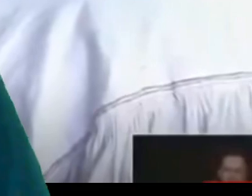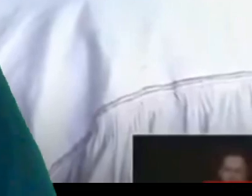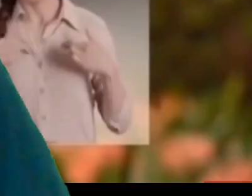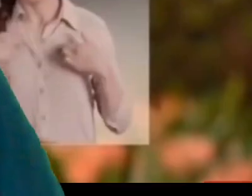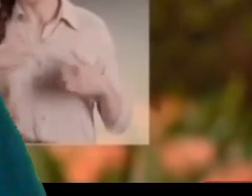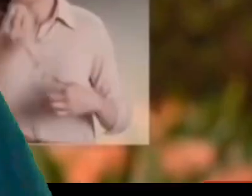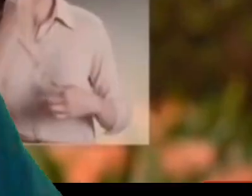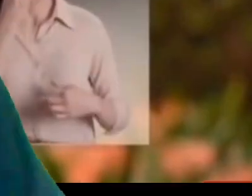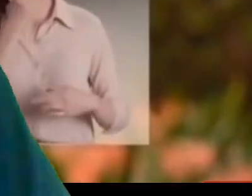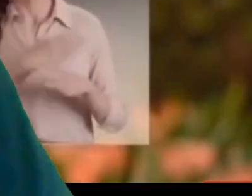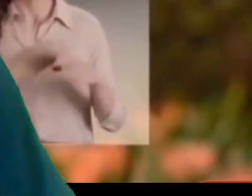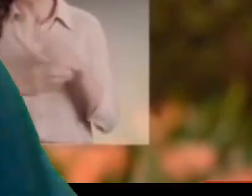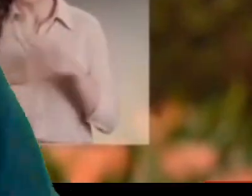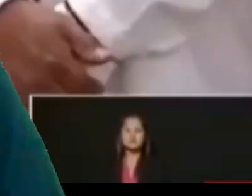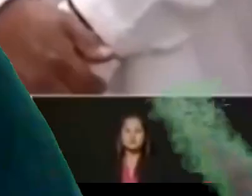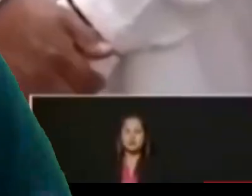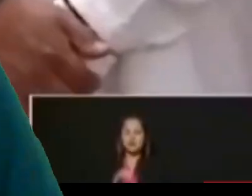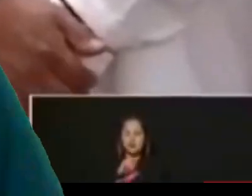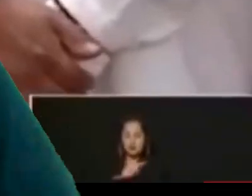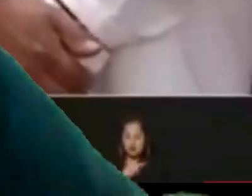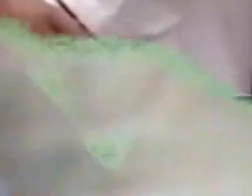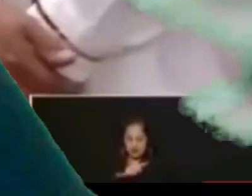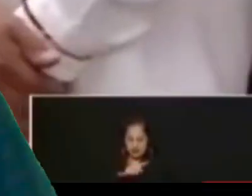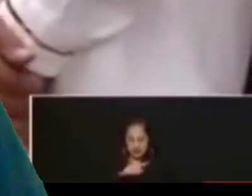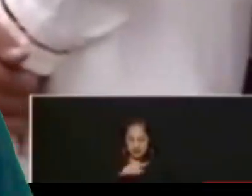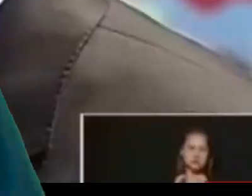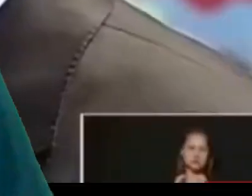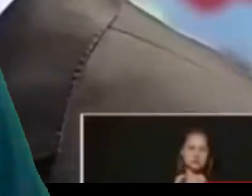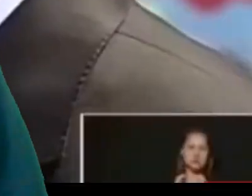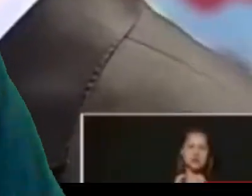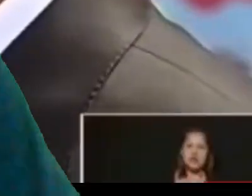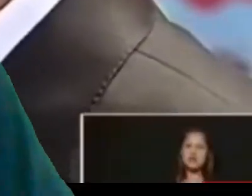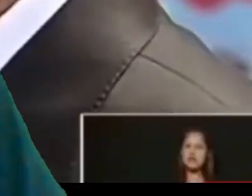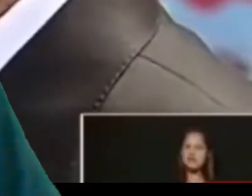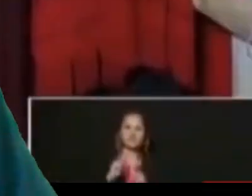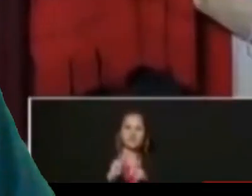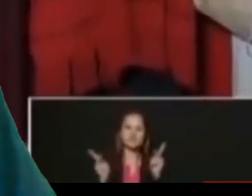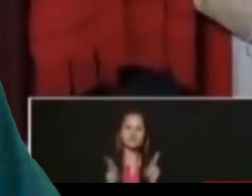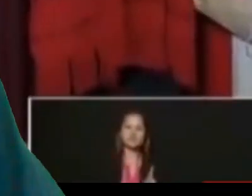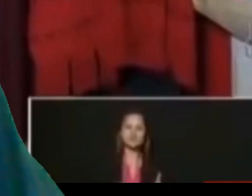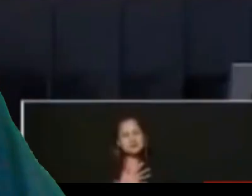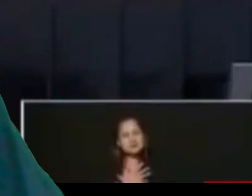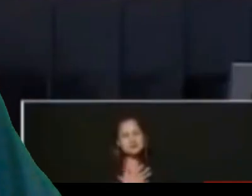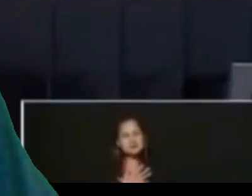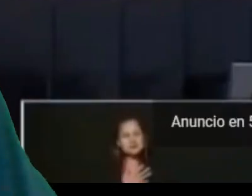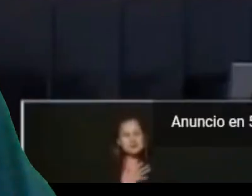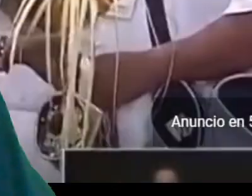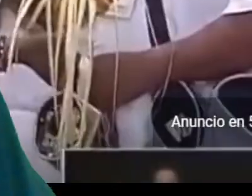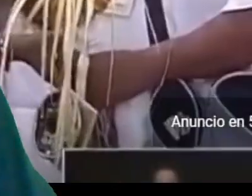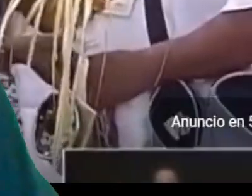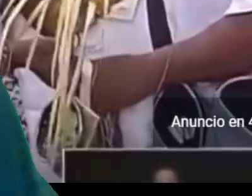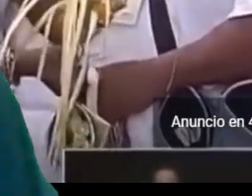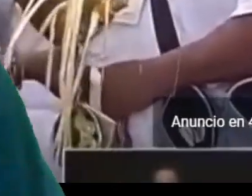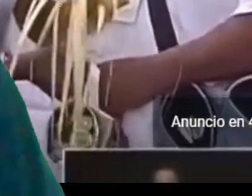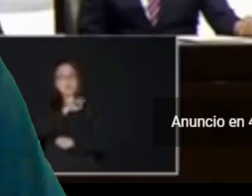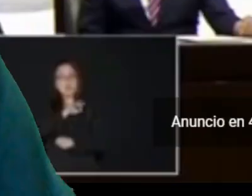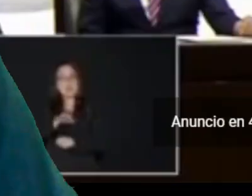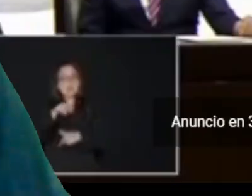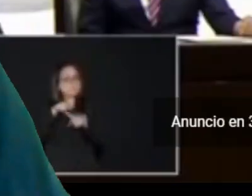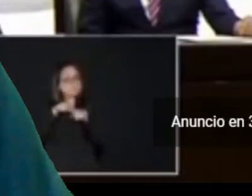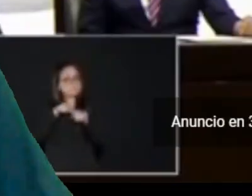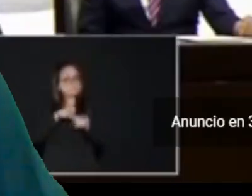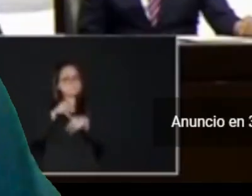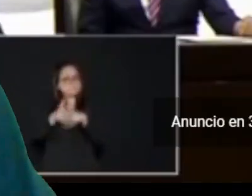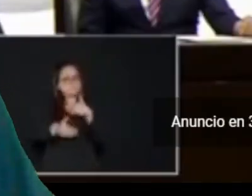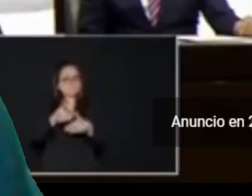nos enteramos de que no esta administración, sino otras administraciones, pues habían despilfarrado y